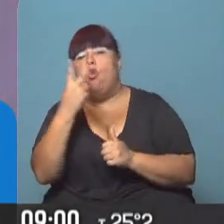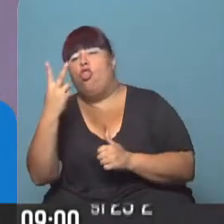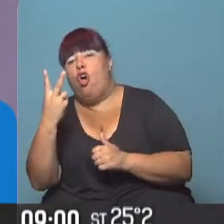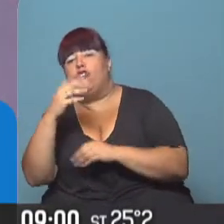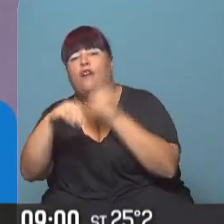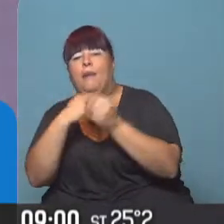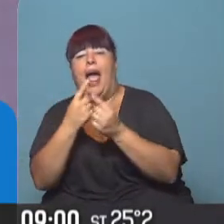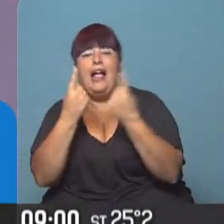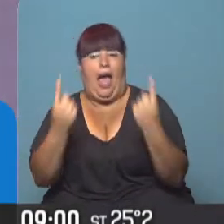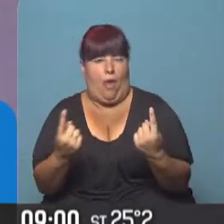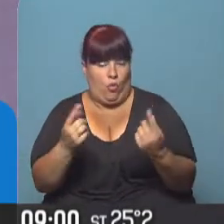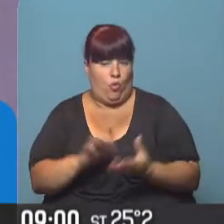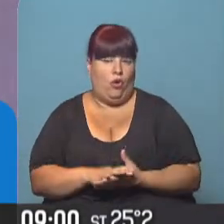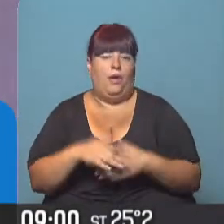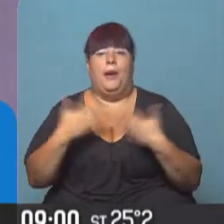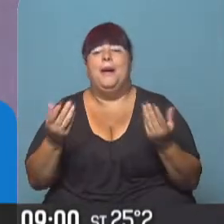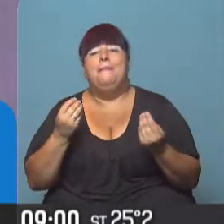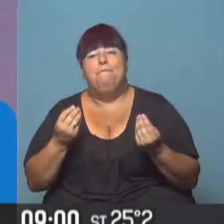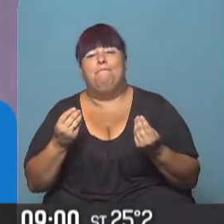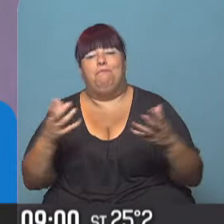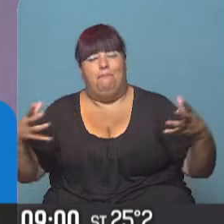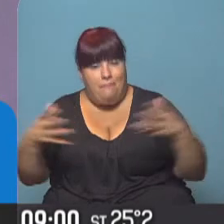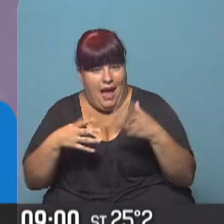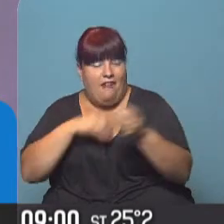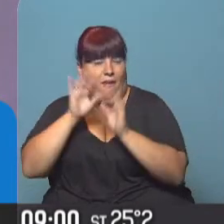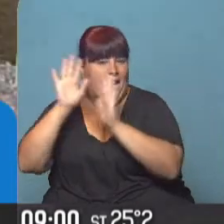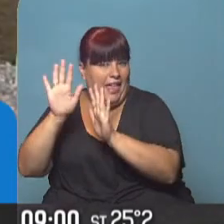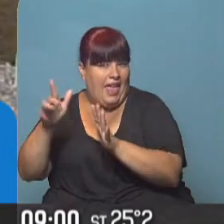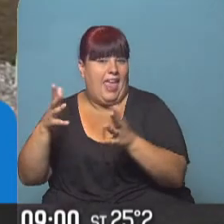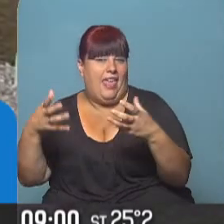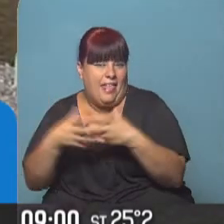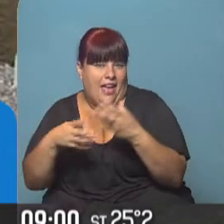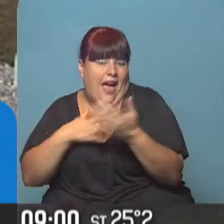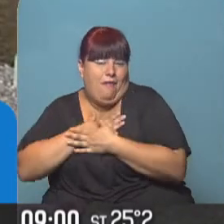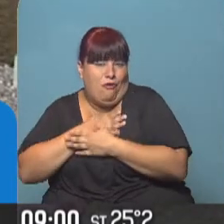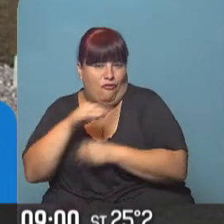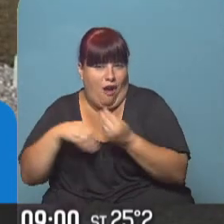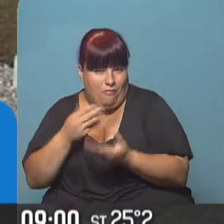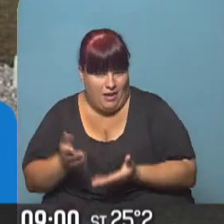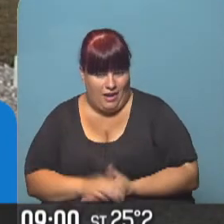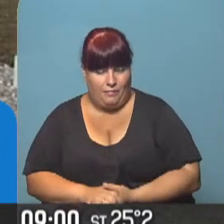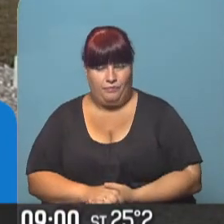dos familiares cada uno para que bueno puedan estar allá también contenido de sus amores